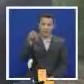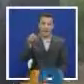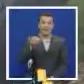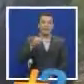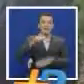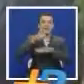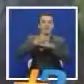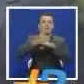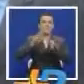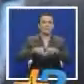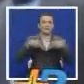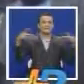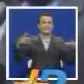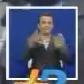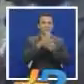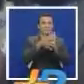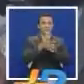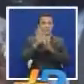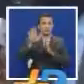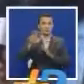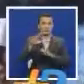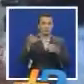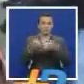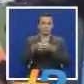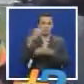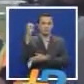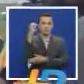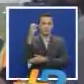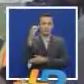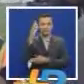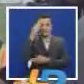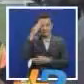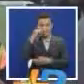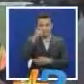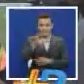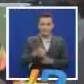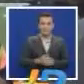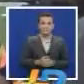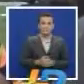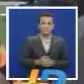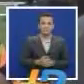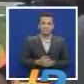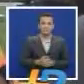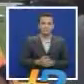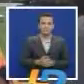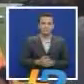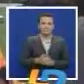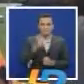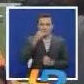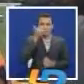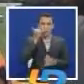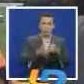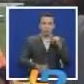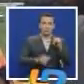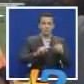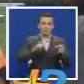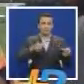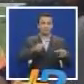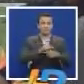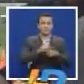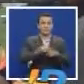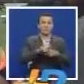equipo de Pekerman reconoce el Arena Stadium aquí en Ámsterdam. Sí, efectivamente, mañana se cumplirá el último entrenamiento, se hará en el